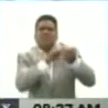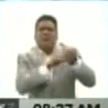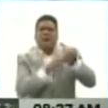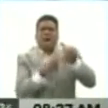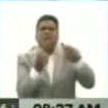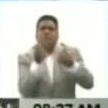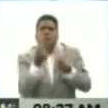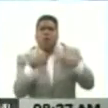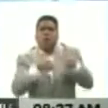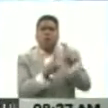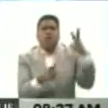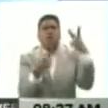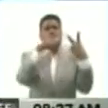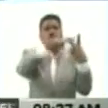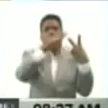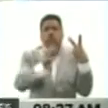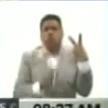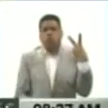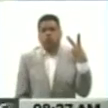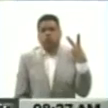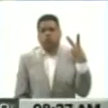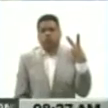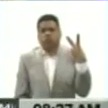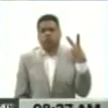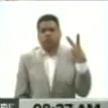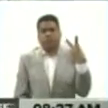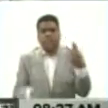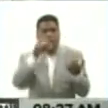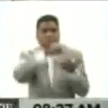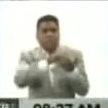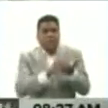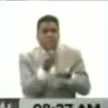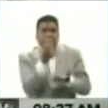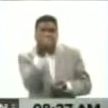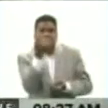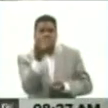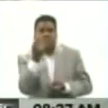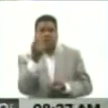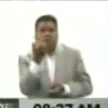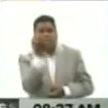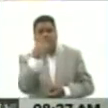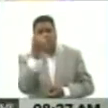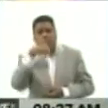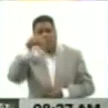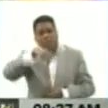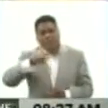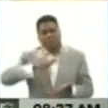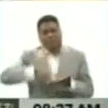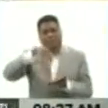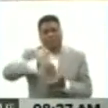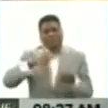éramos dos. Y yo creo que de esa fruta podrida, la semilla que está dando fruto, bueno, aquí está presente.